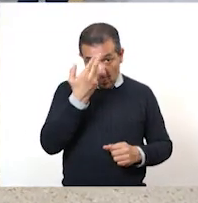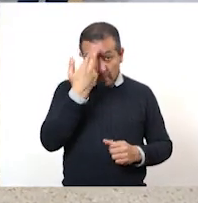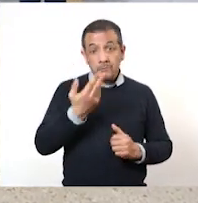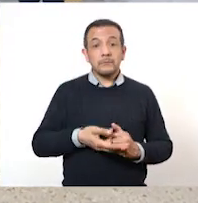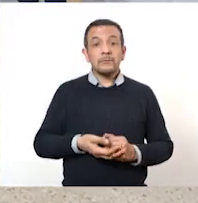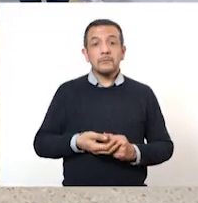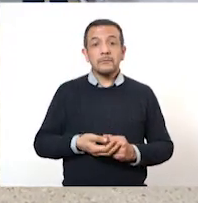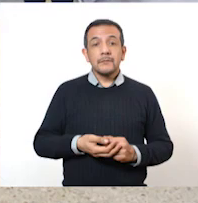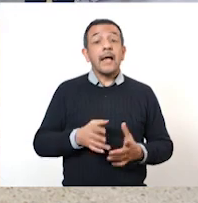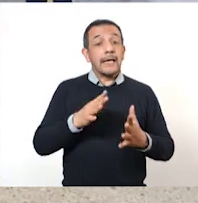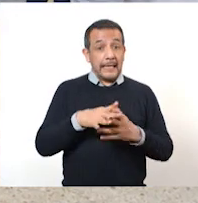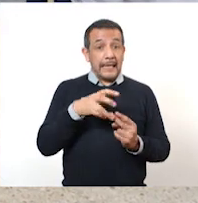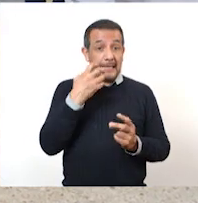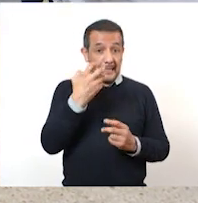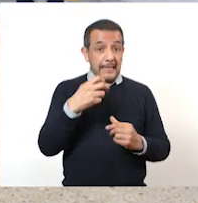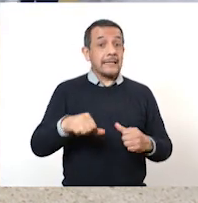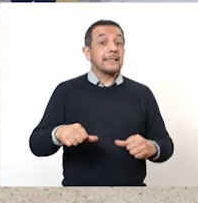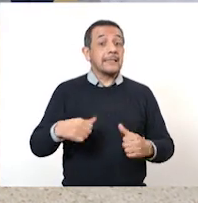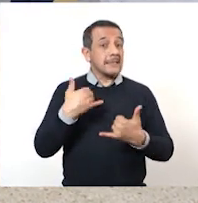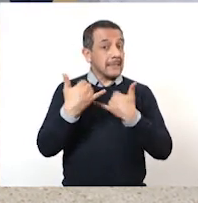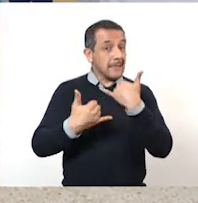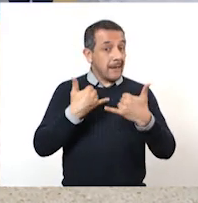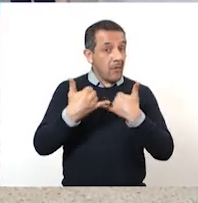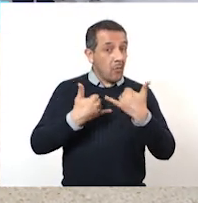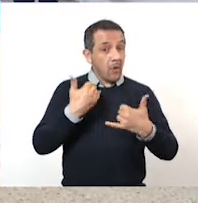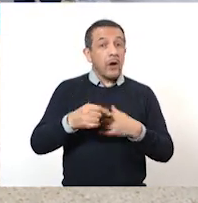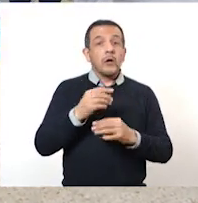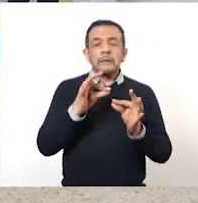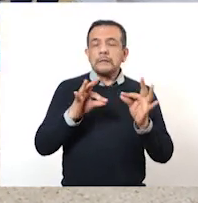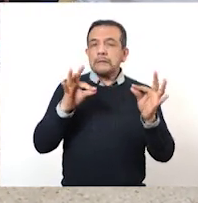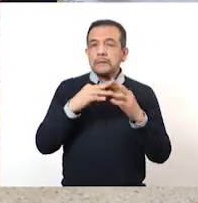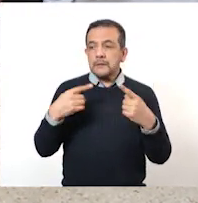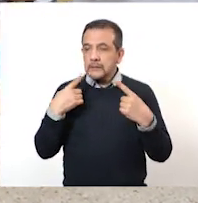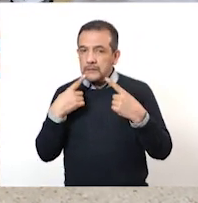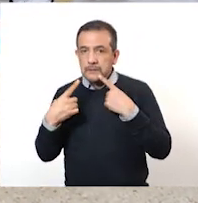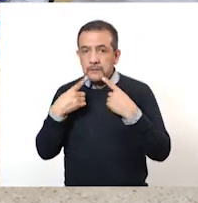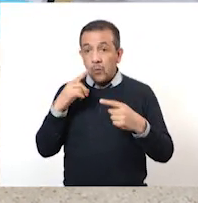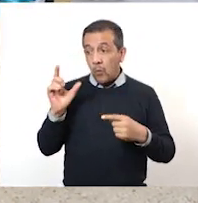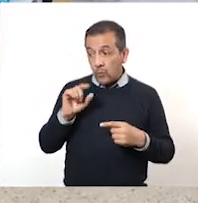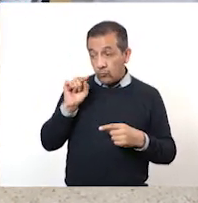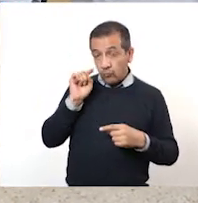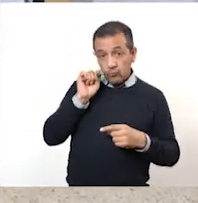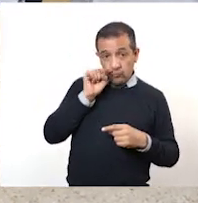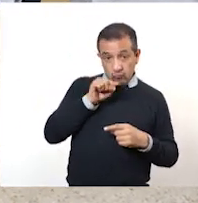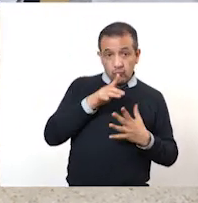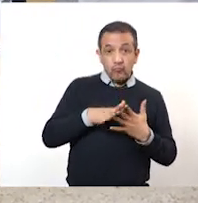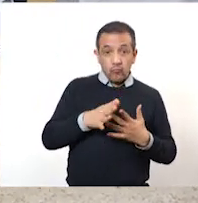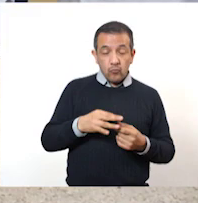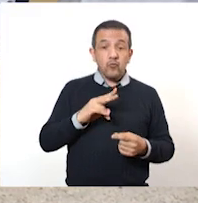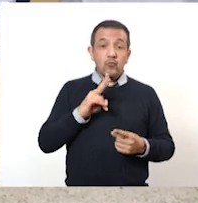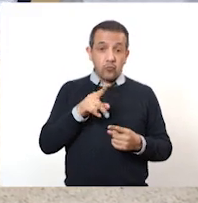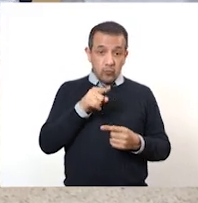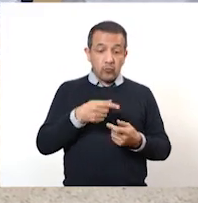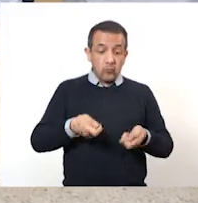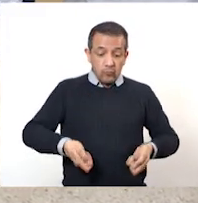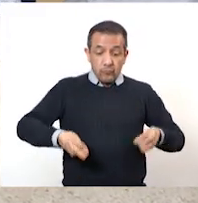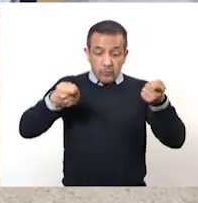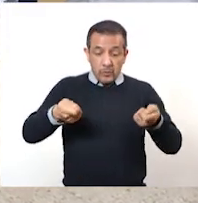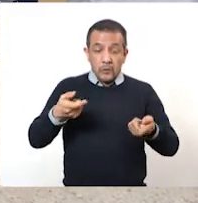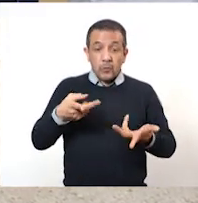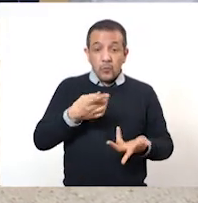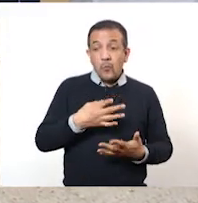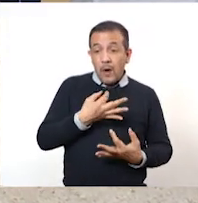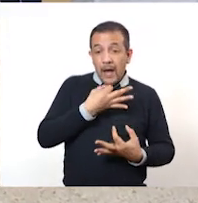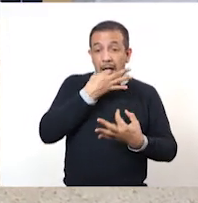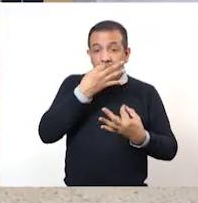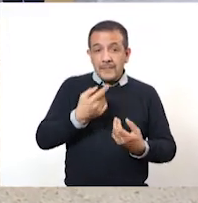Recuerda que en esta actividad es muy importante el diálogo. Cuando tú avientes la pelota, tienes que avisar que